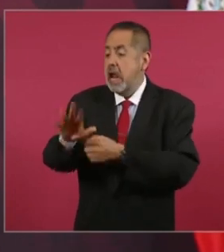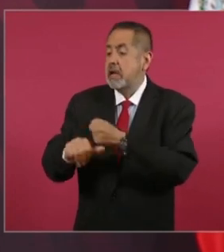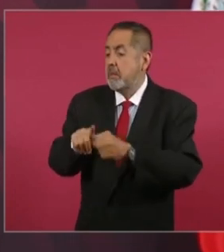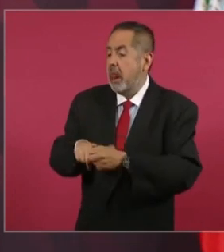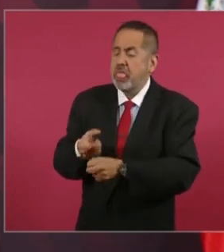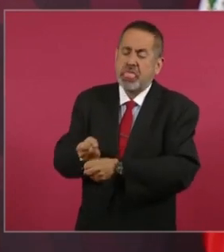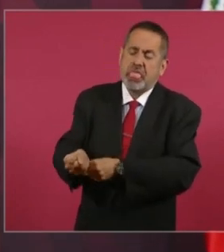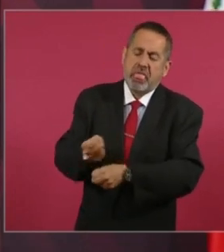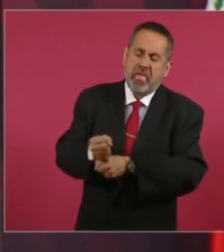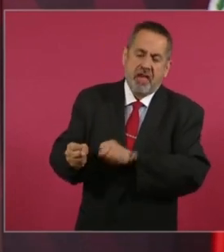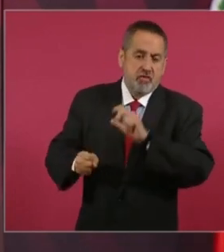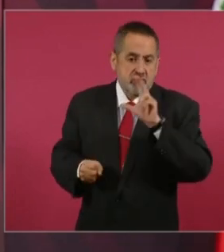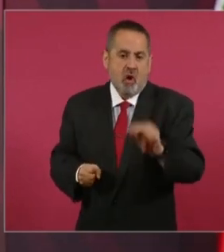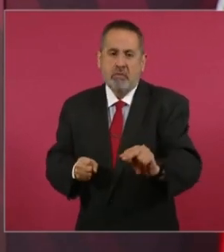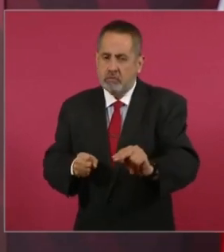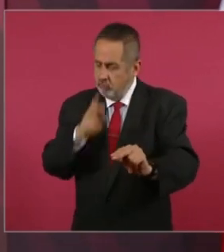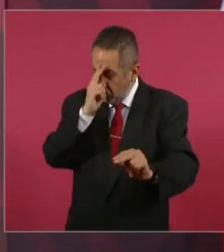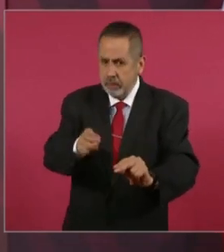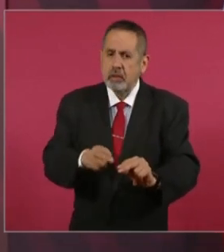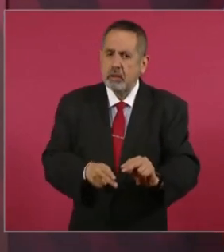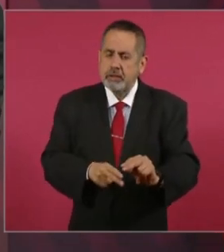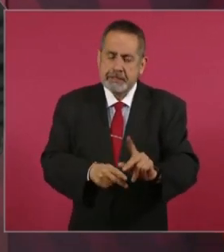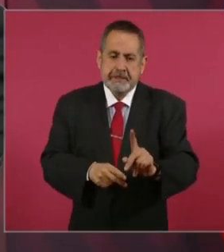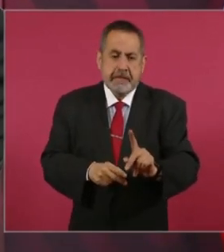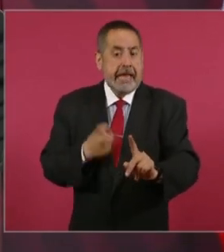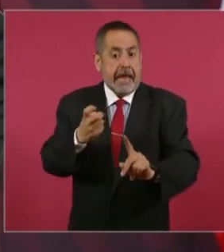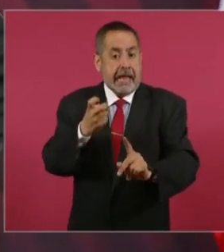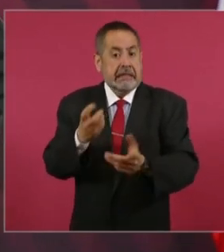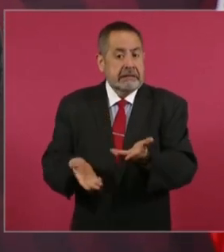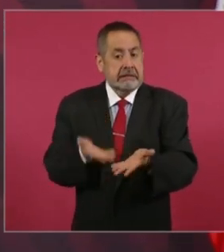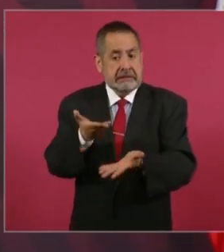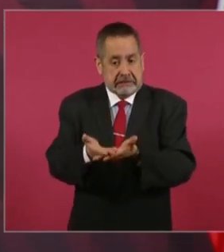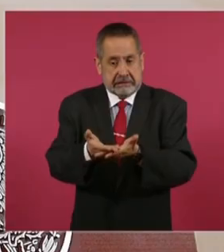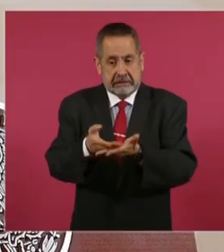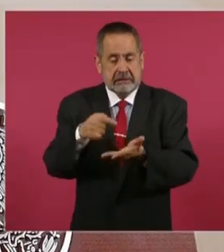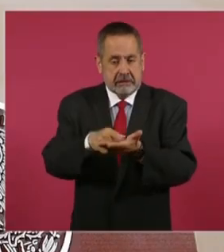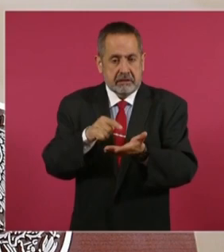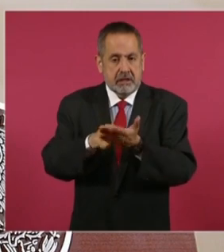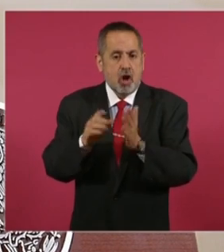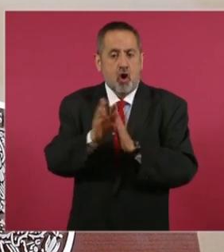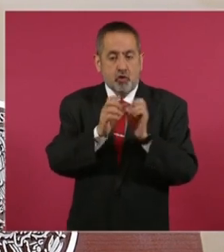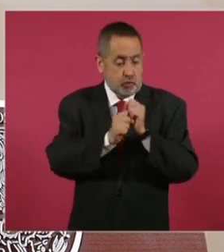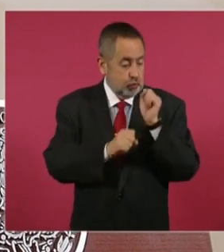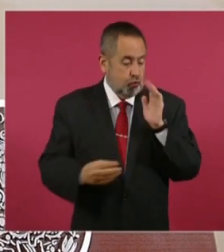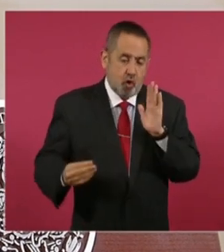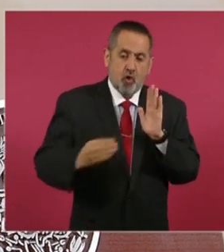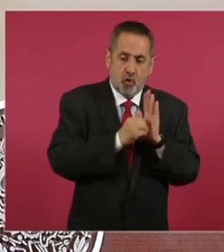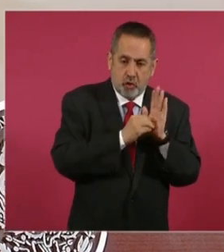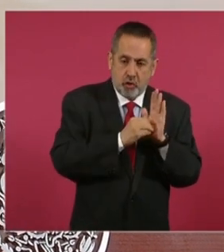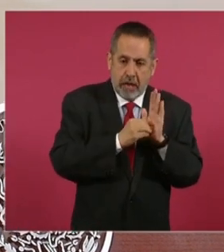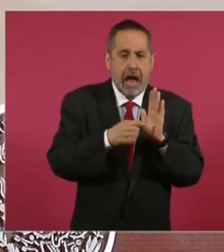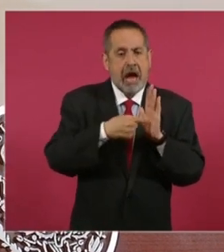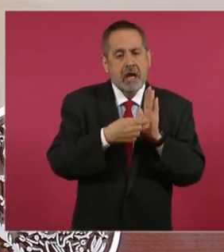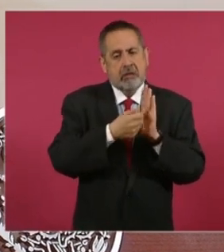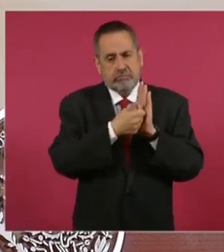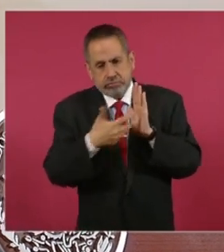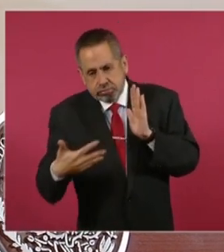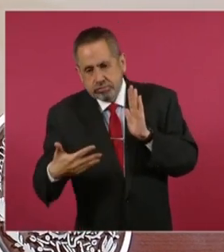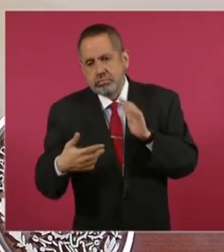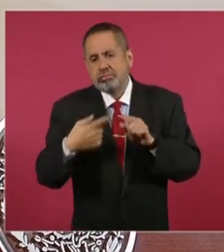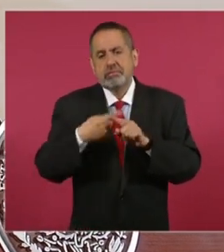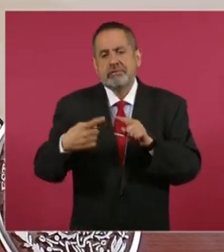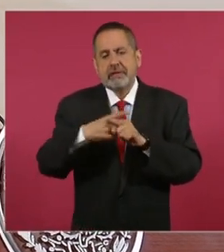animales. Entonces, de esa reforma constitucional se deben de desprender